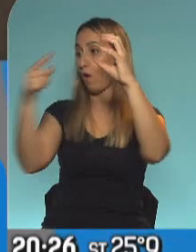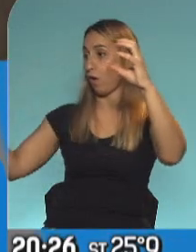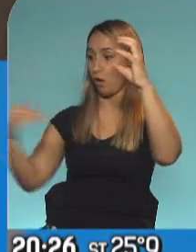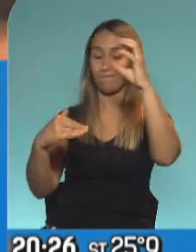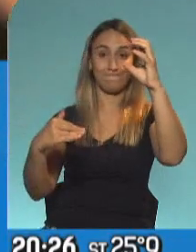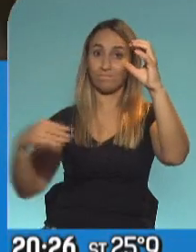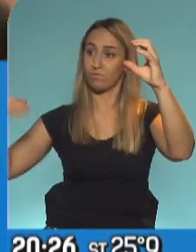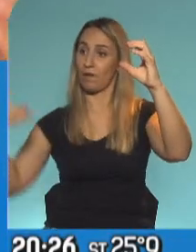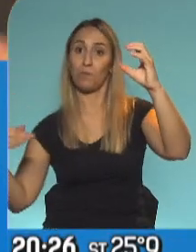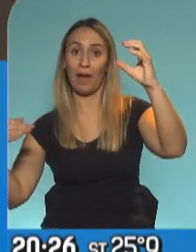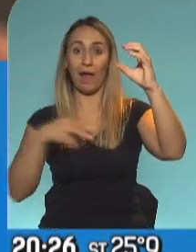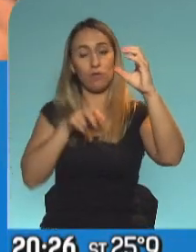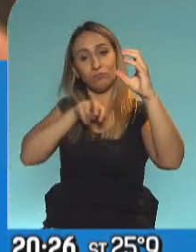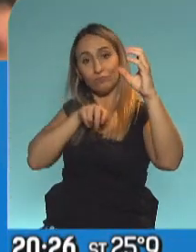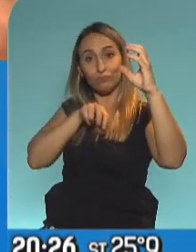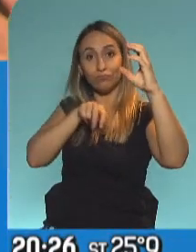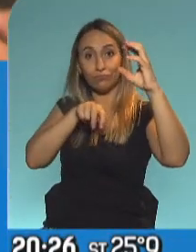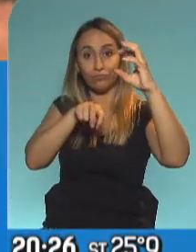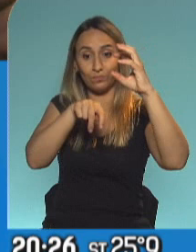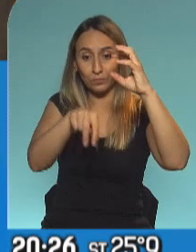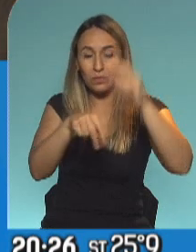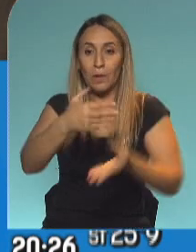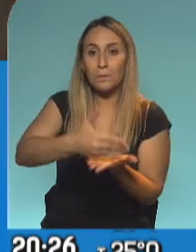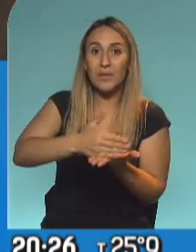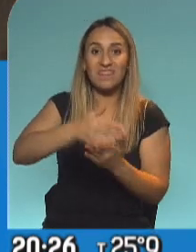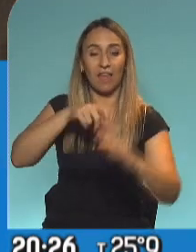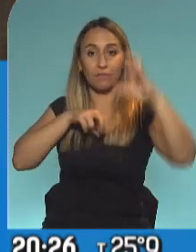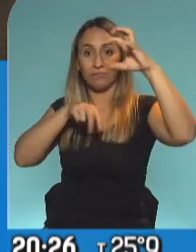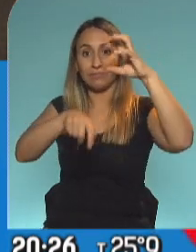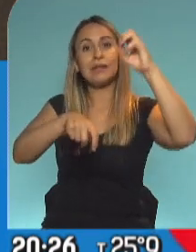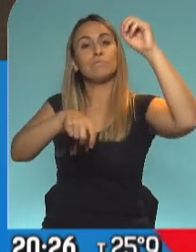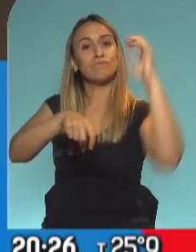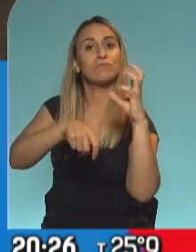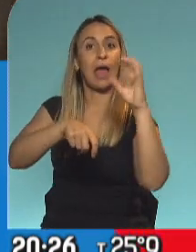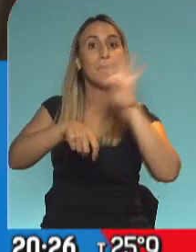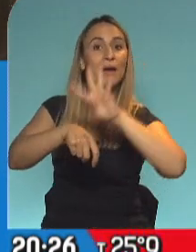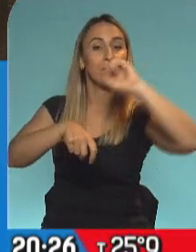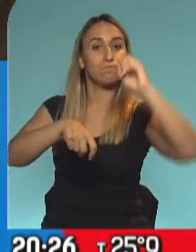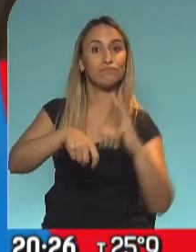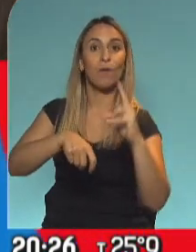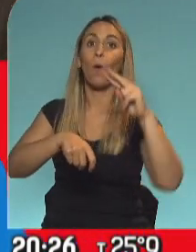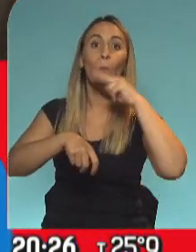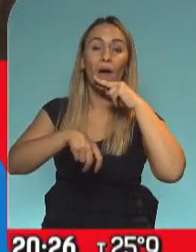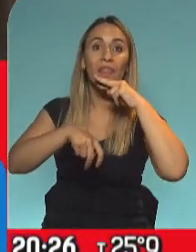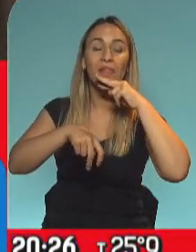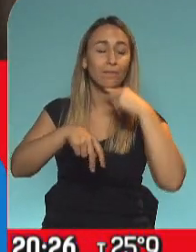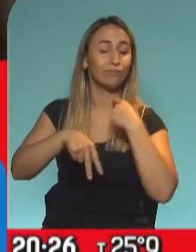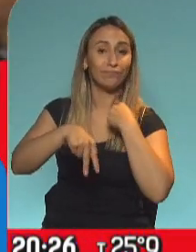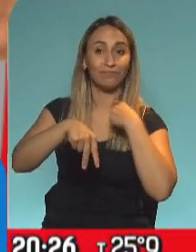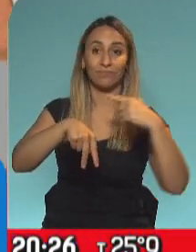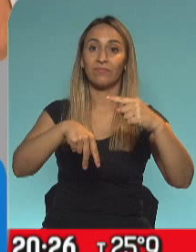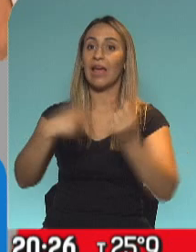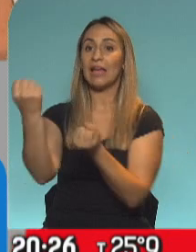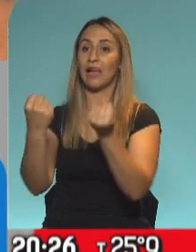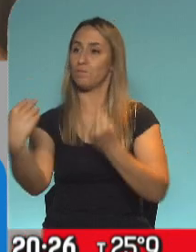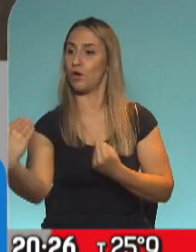directorio. Inicia el cruce y cuando llega a la mitad del recorrido, ahí se pone en amarillo, cambia a verde. El camión en ese contexto empieza a